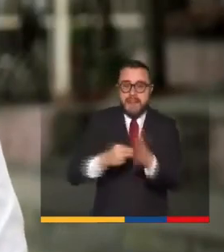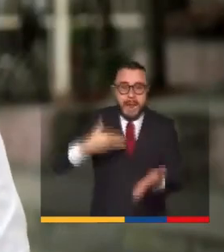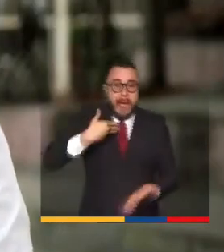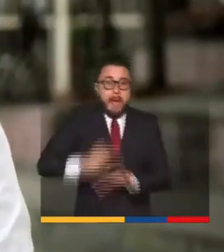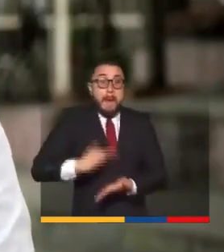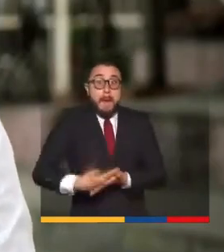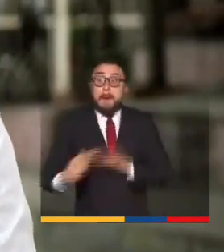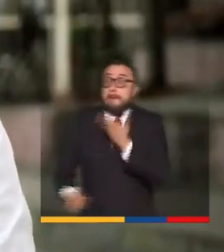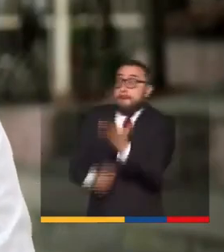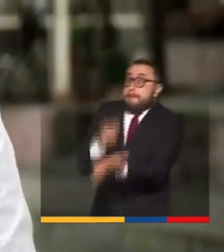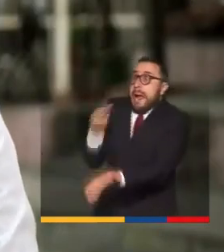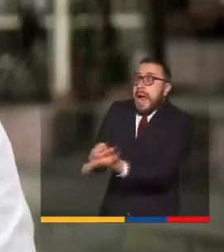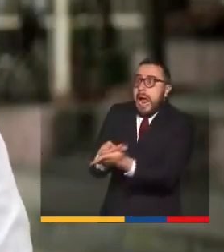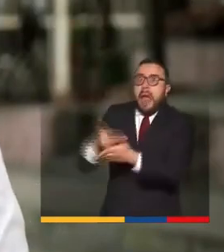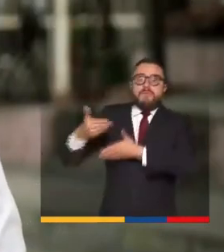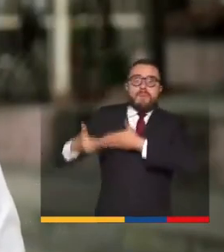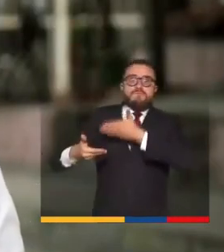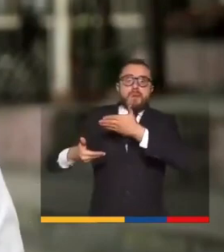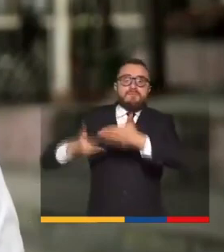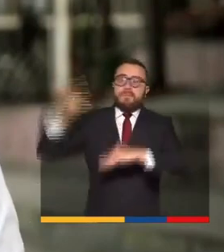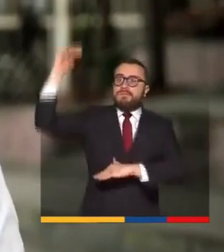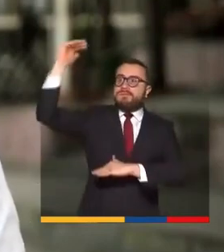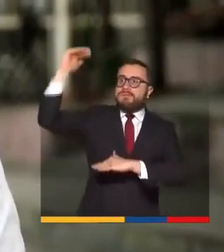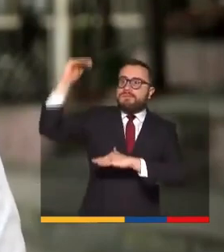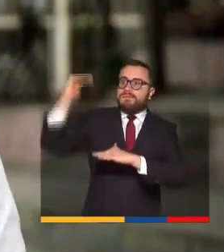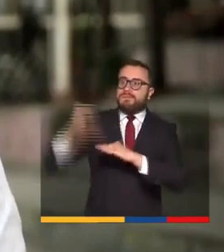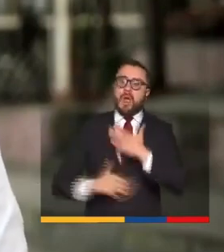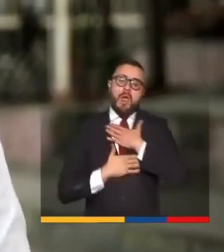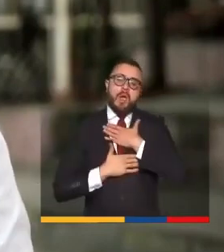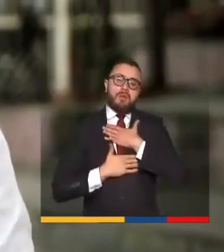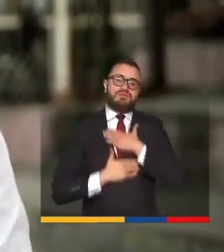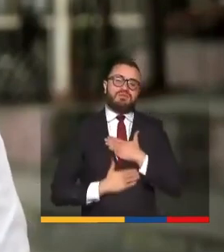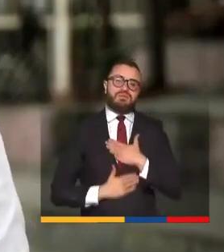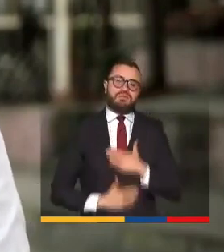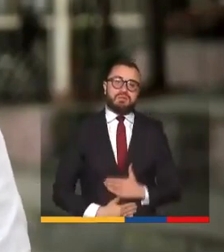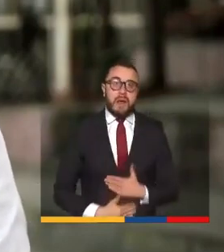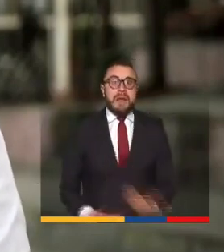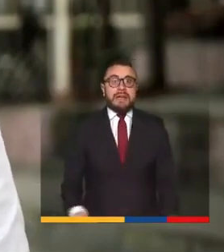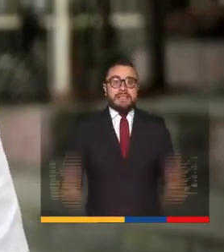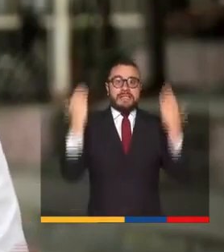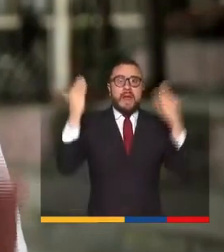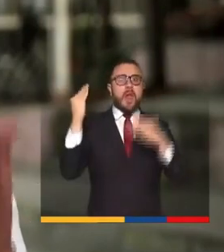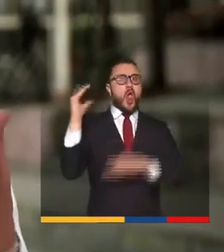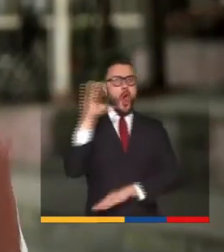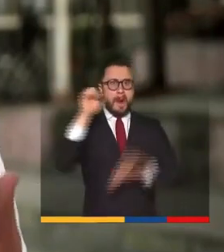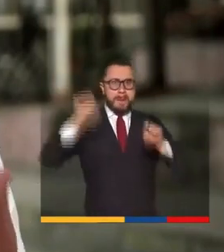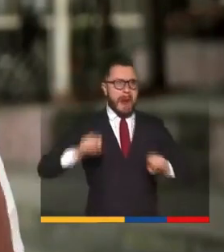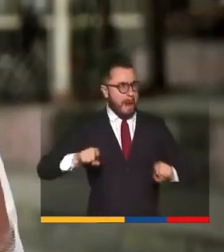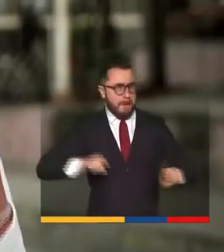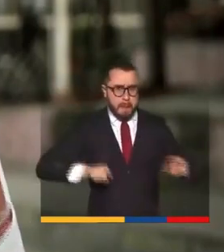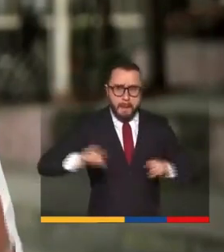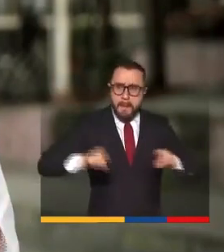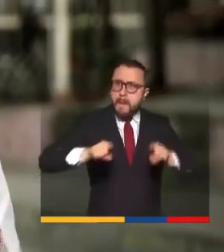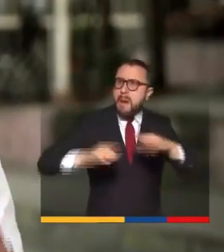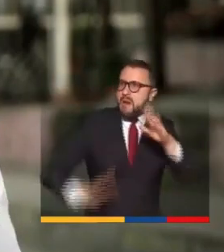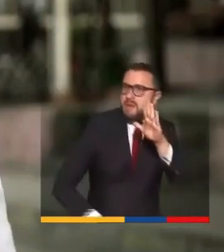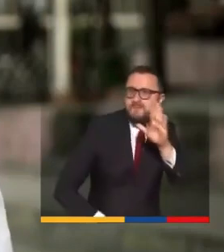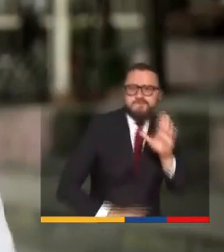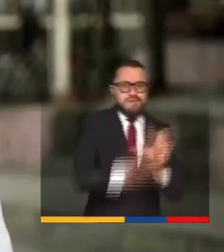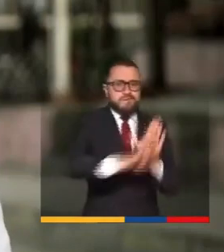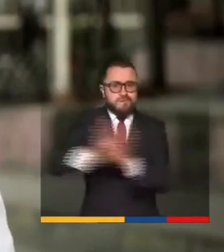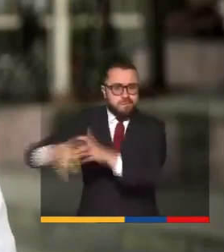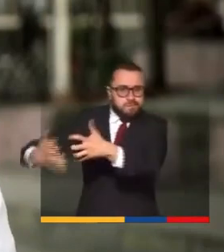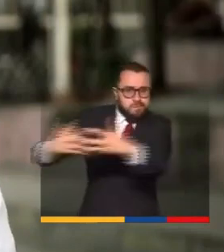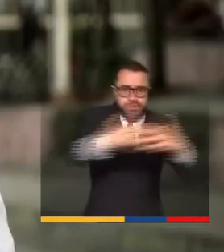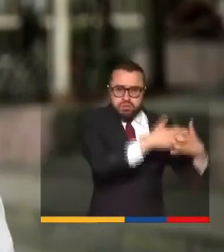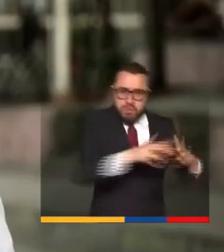tarifas a medida que pasa el tiempo. Son más competitivas para Colombia, podrían generar el desarrollo